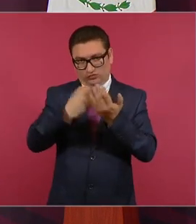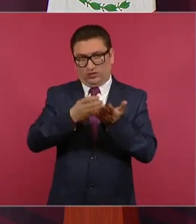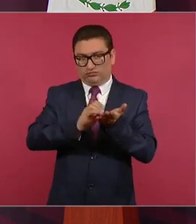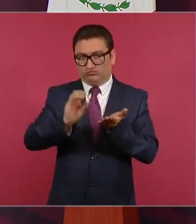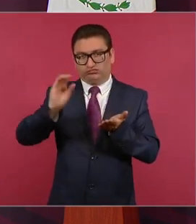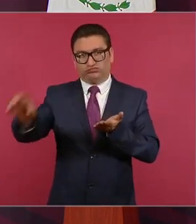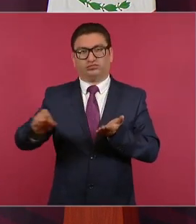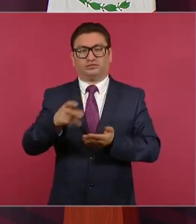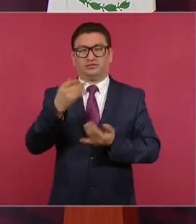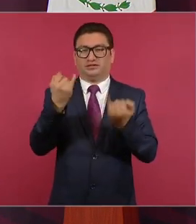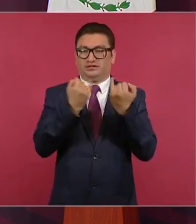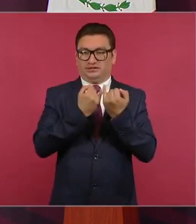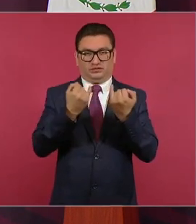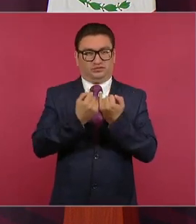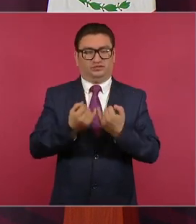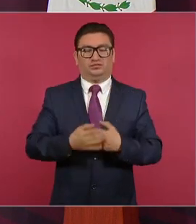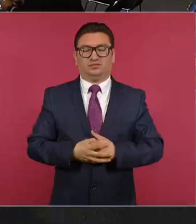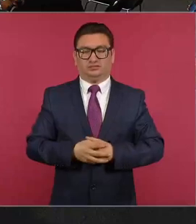de información.